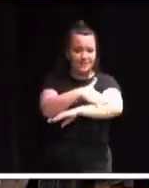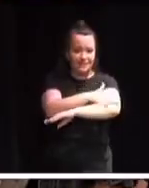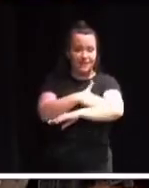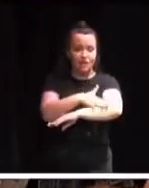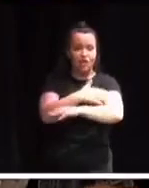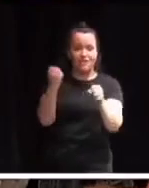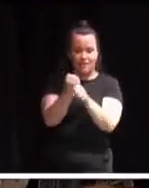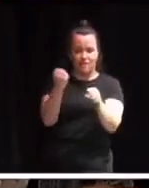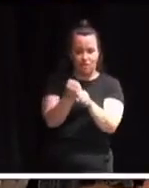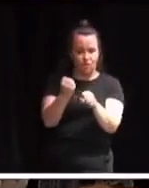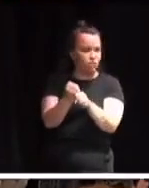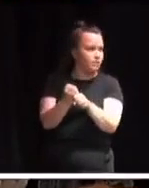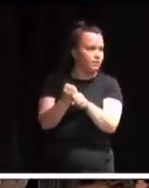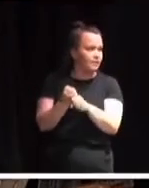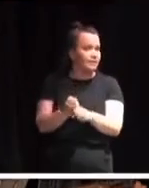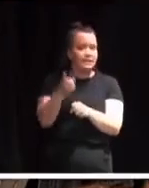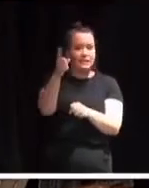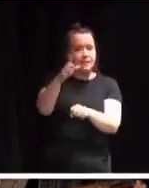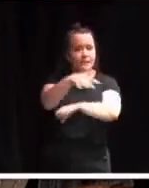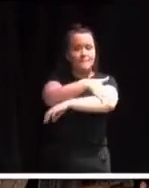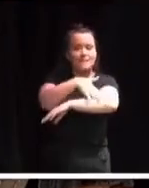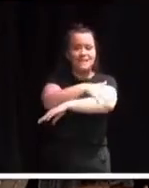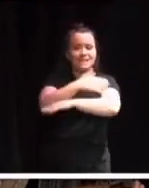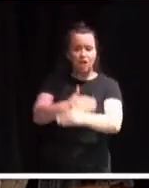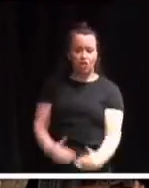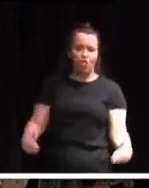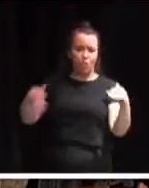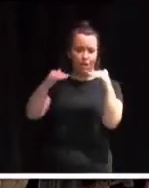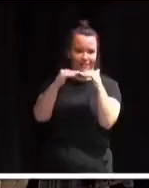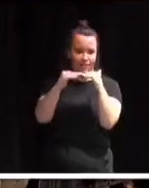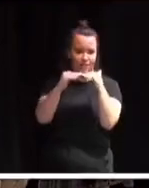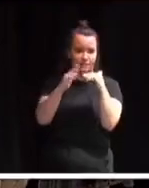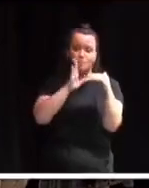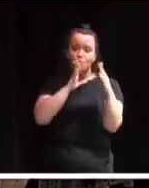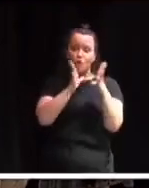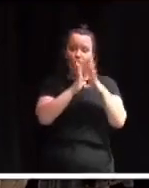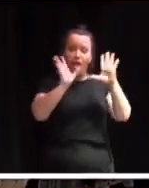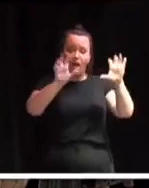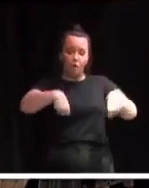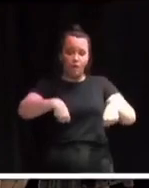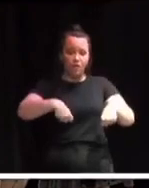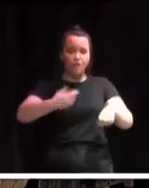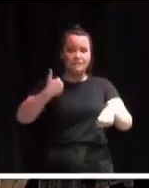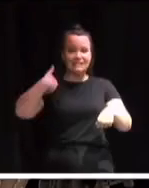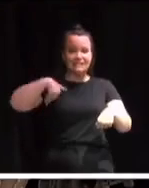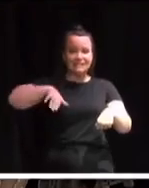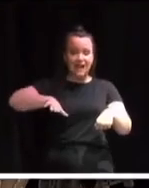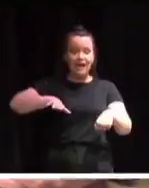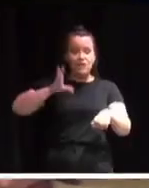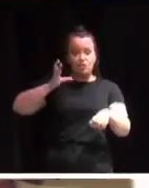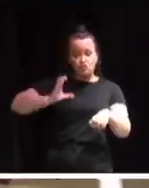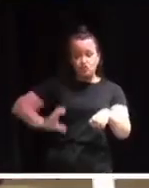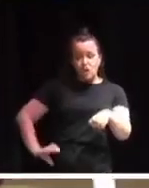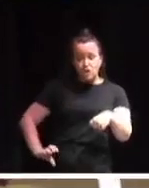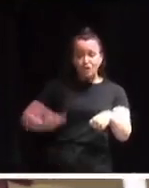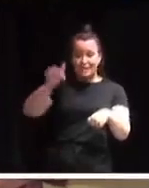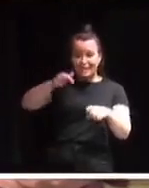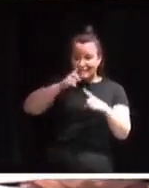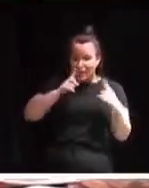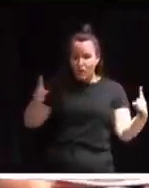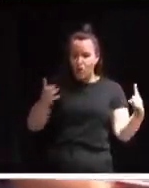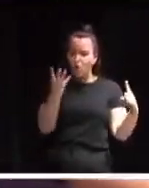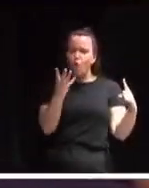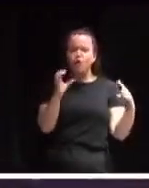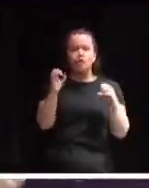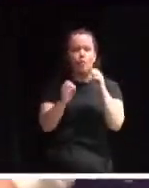en el Ministerio de igualdad y el acuerdo con el que ya se va a subir los salarios un 4% este año